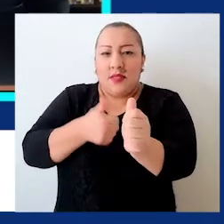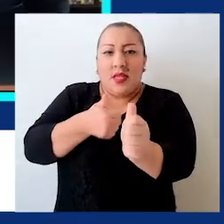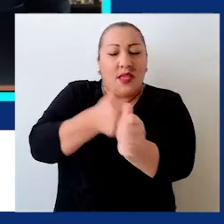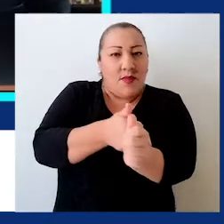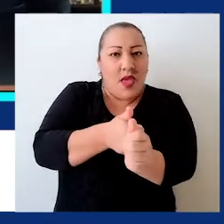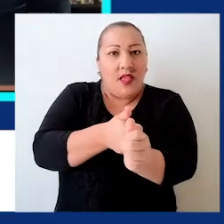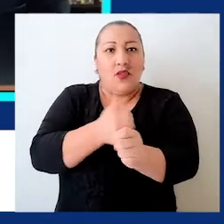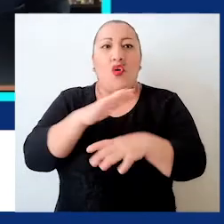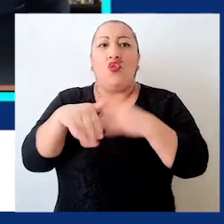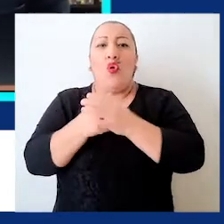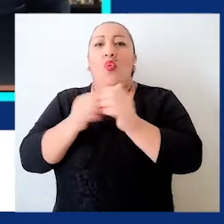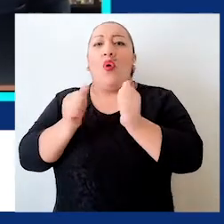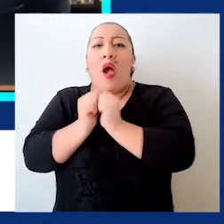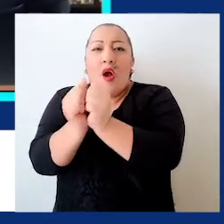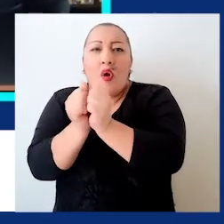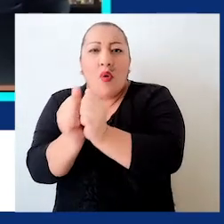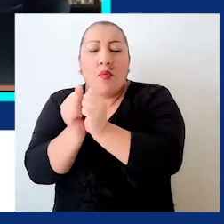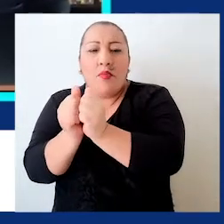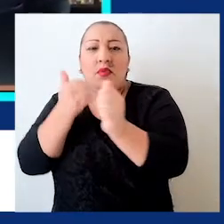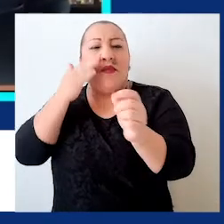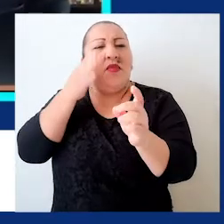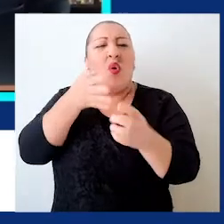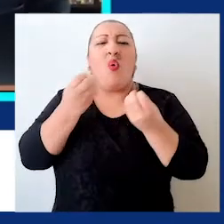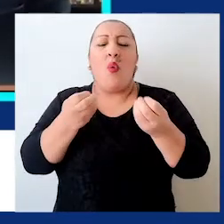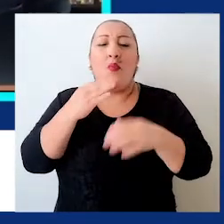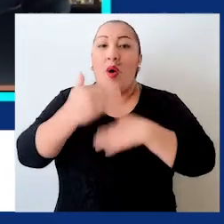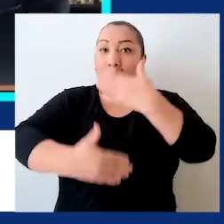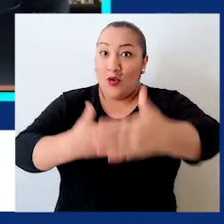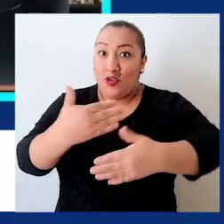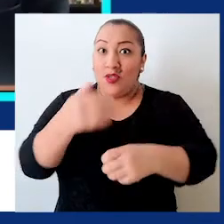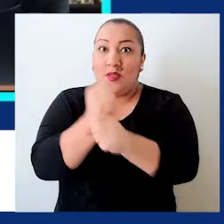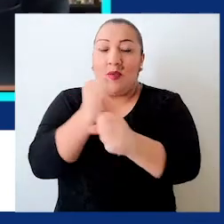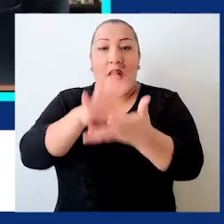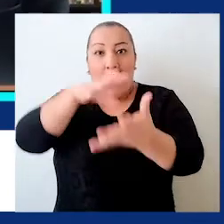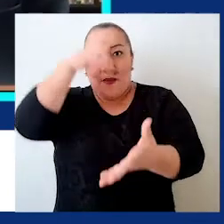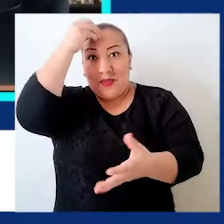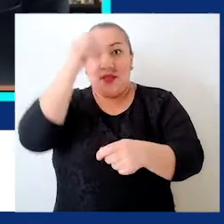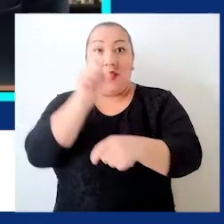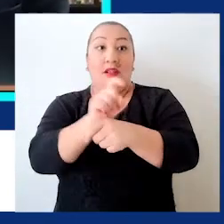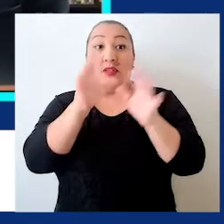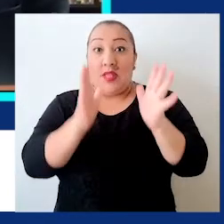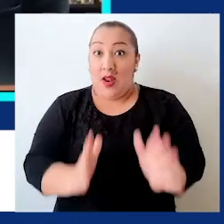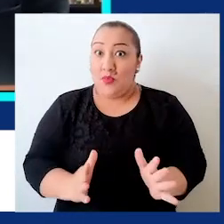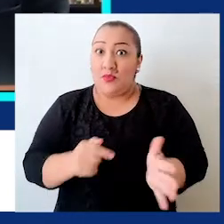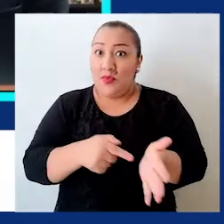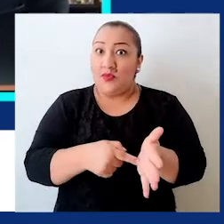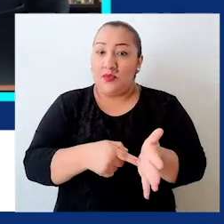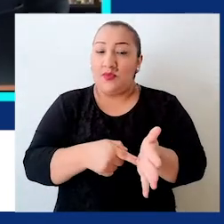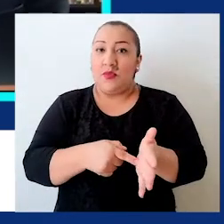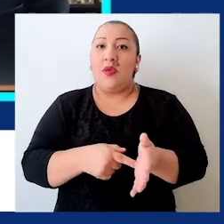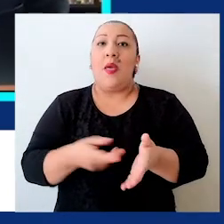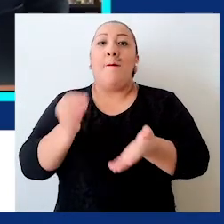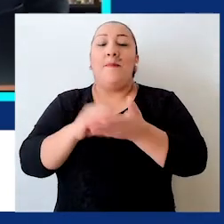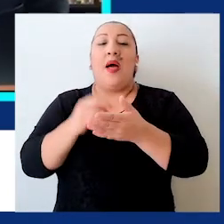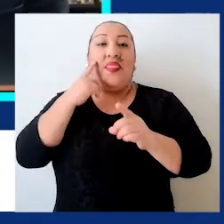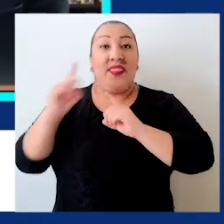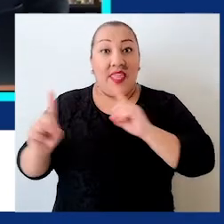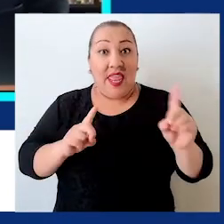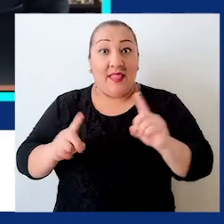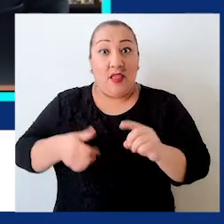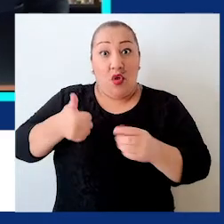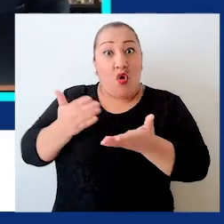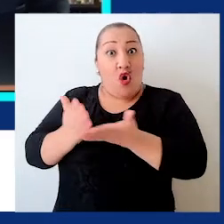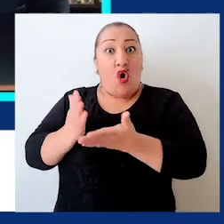monitorear, acompañar y hacer seguimiento del proceso educativo que realizan los estudiantes. El director a su vez